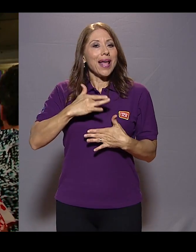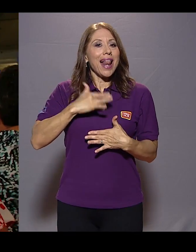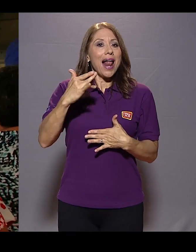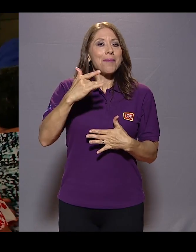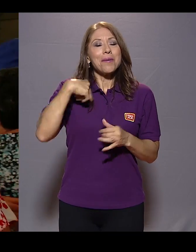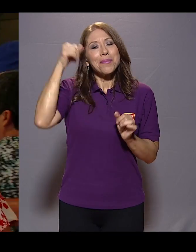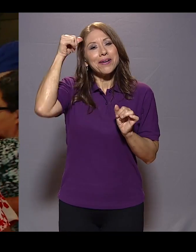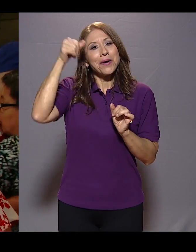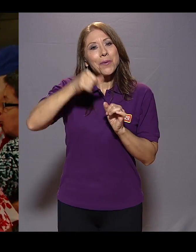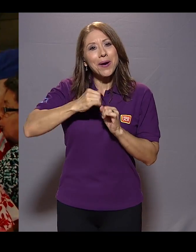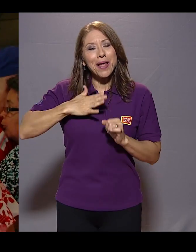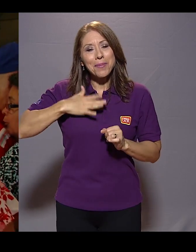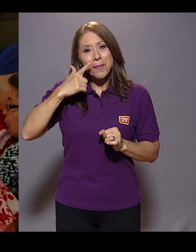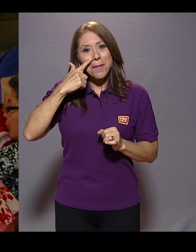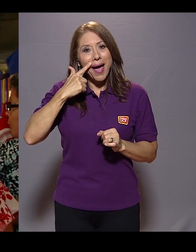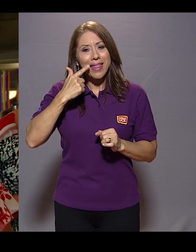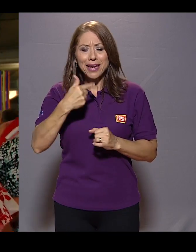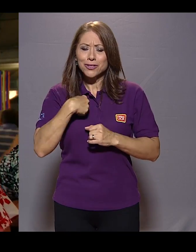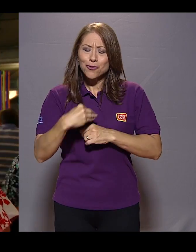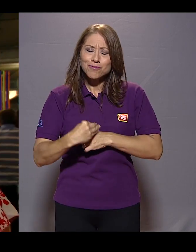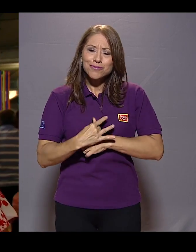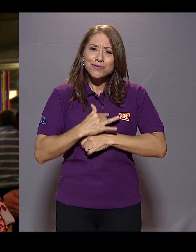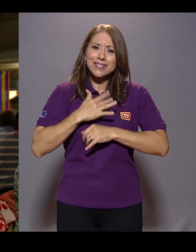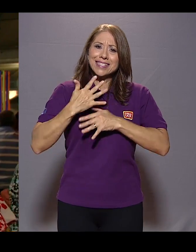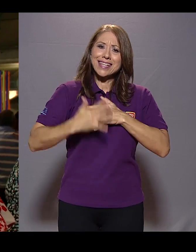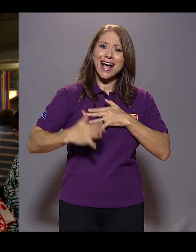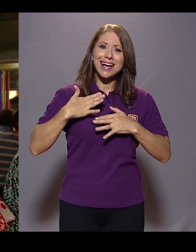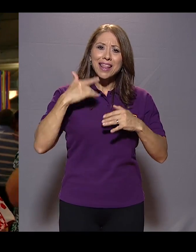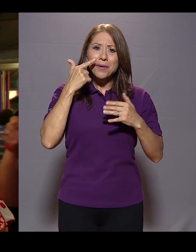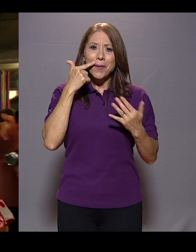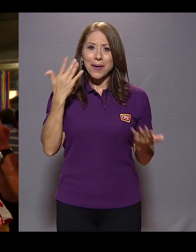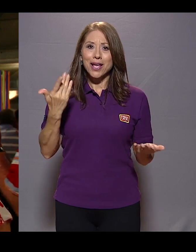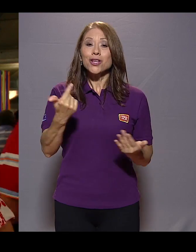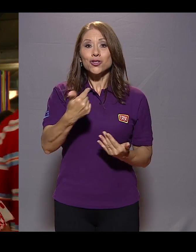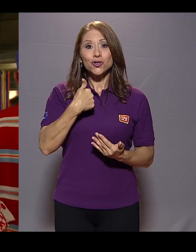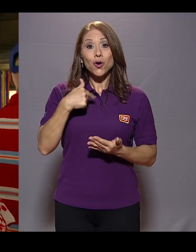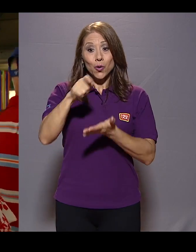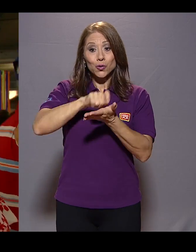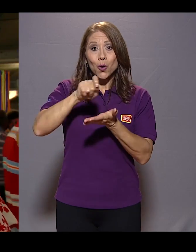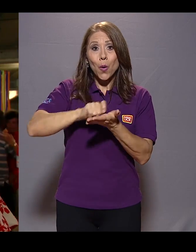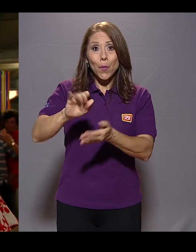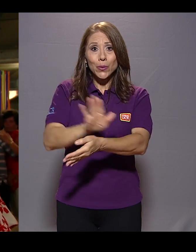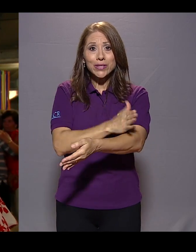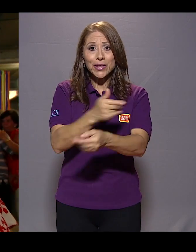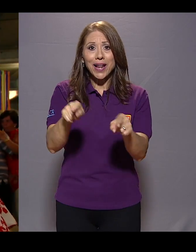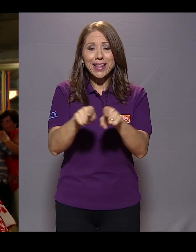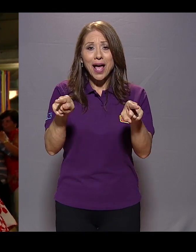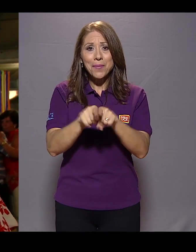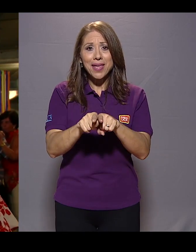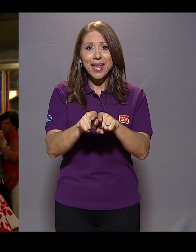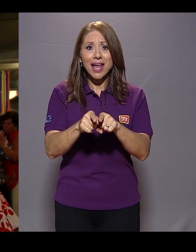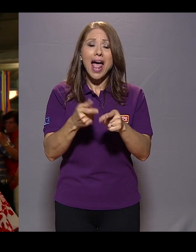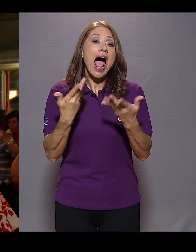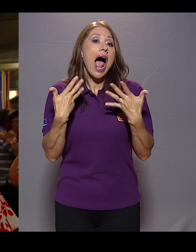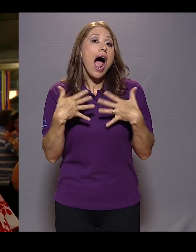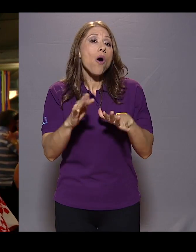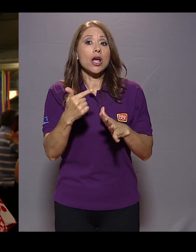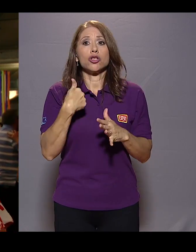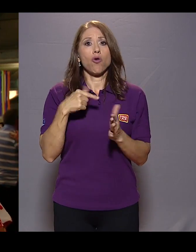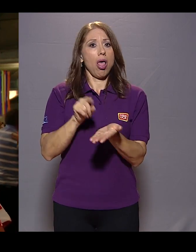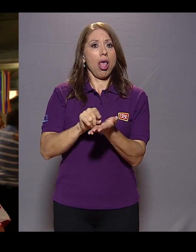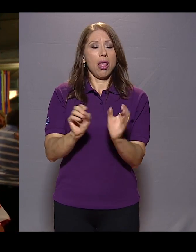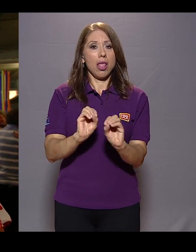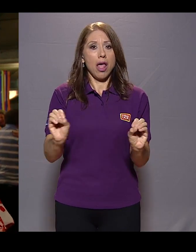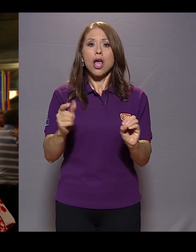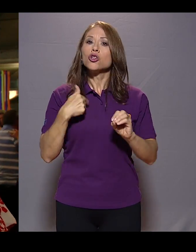padre. Y tengo en la vena la sangre de él. Yo soy compositora también, aunque tengo los poemas